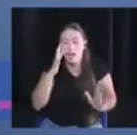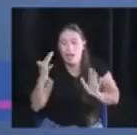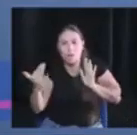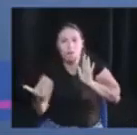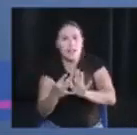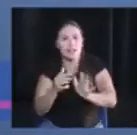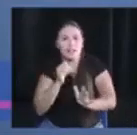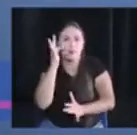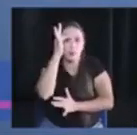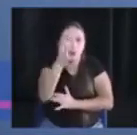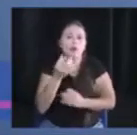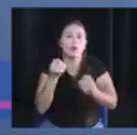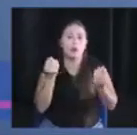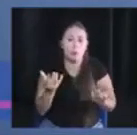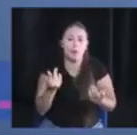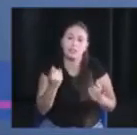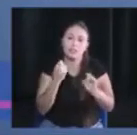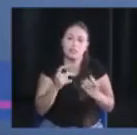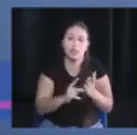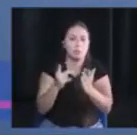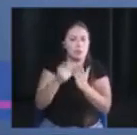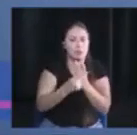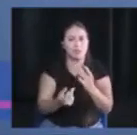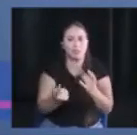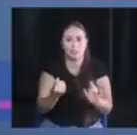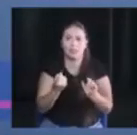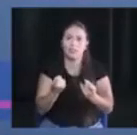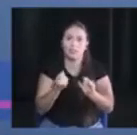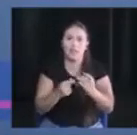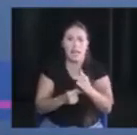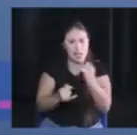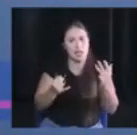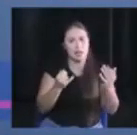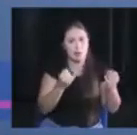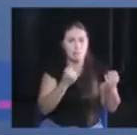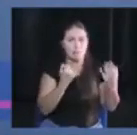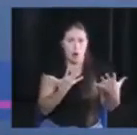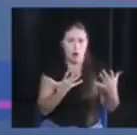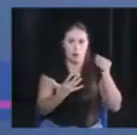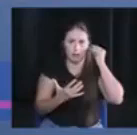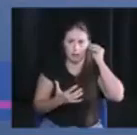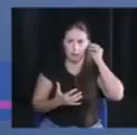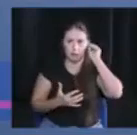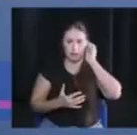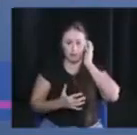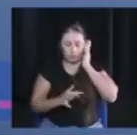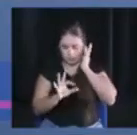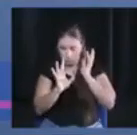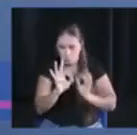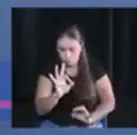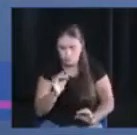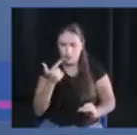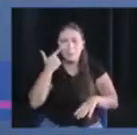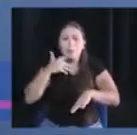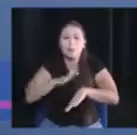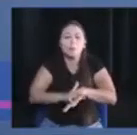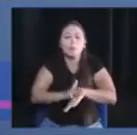se necesita un proyecto como lo que las izquierdas pueden poner. Pero está bien, pero en este